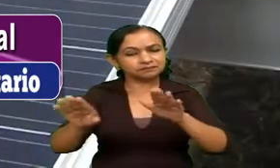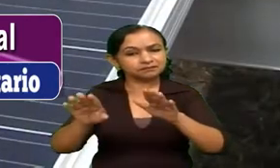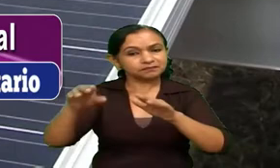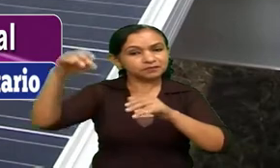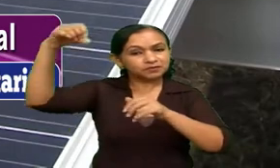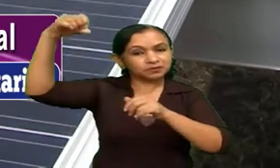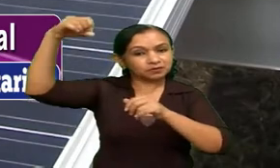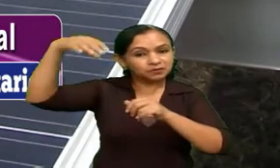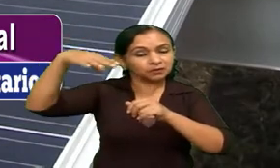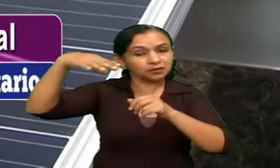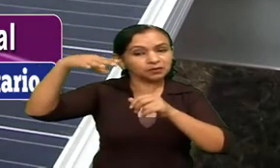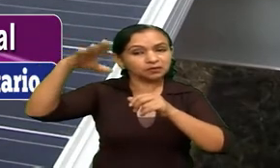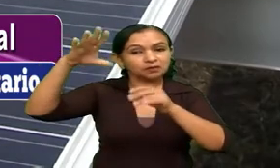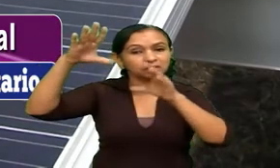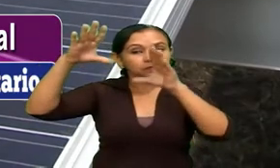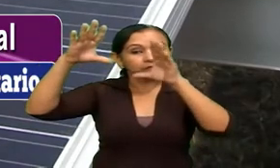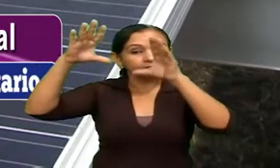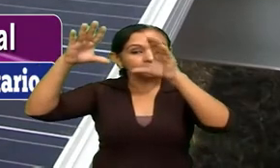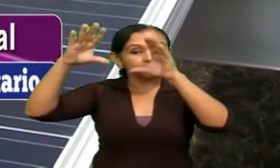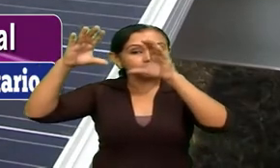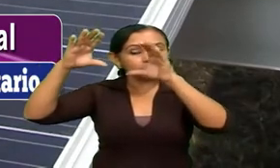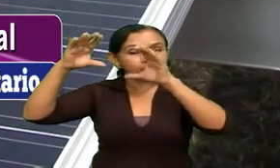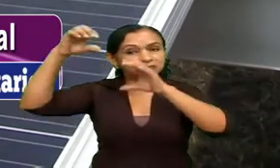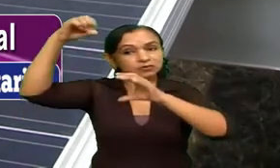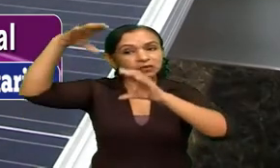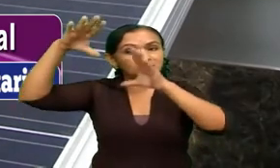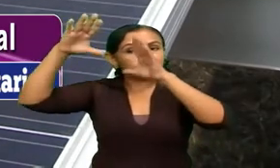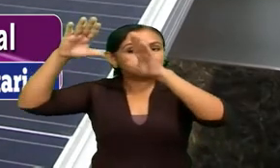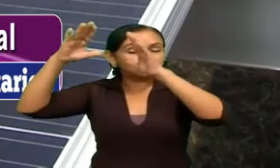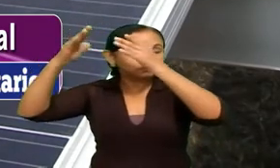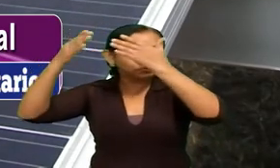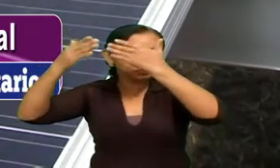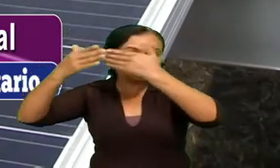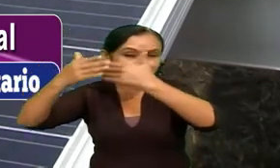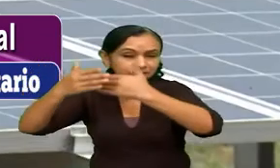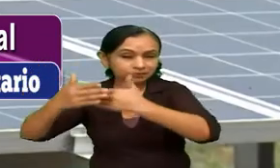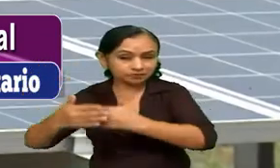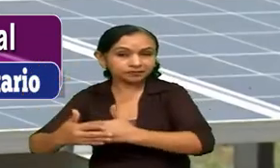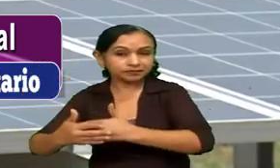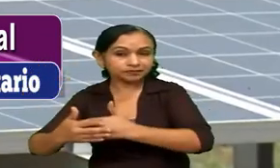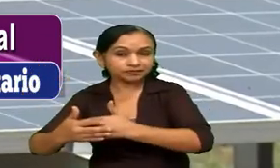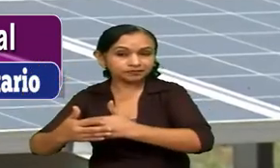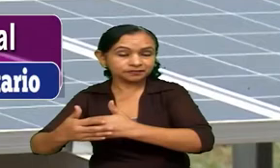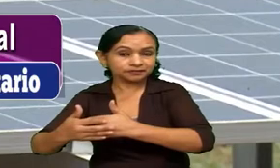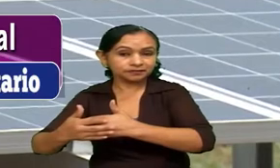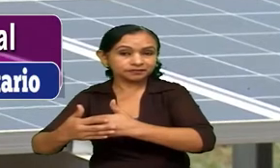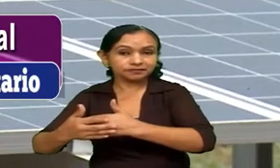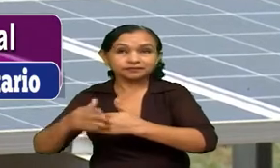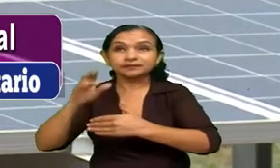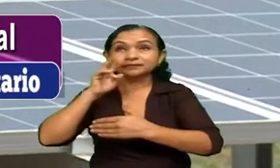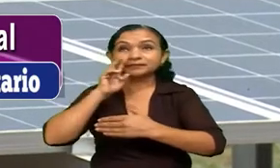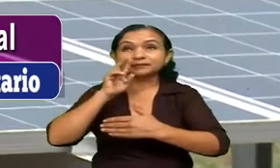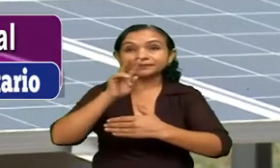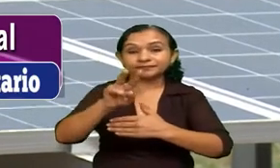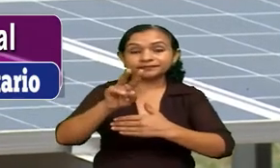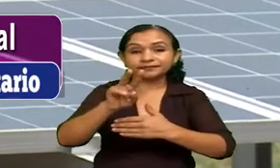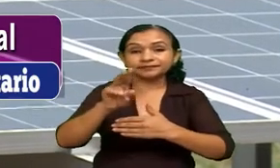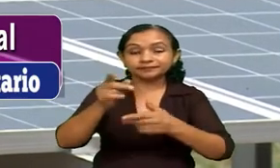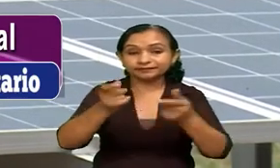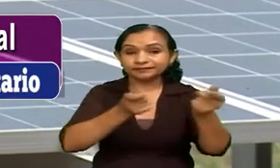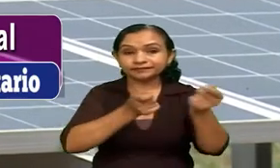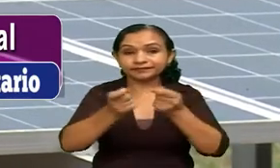sol empieza ya a declinar, vos ves en el gráfico que muestra, ¿verdad?, el sistema de